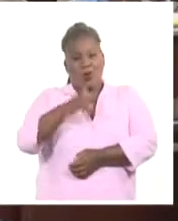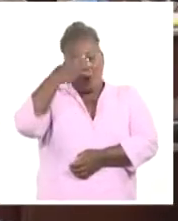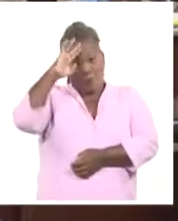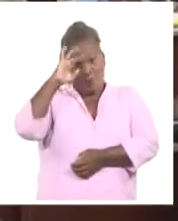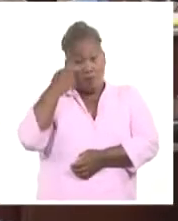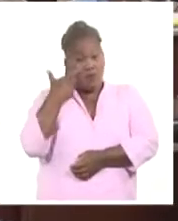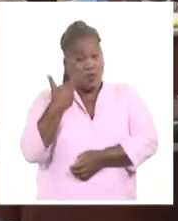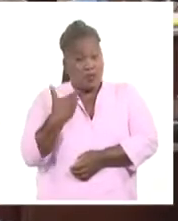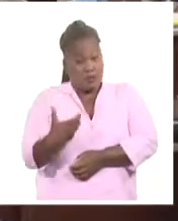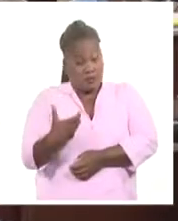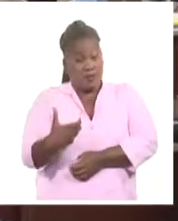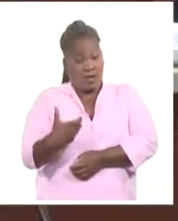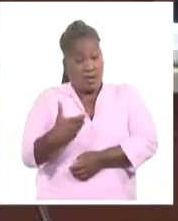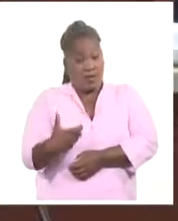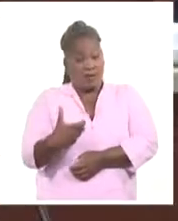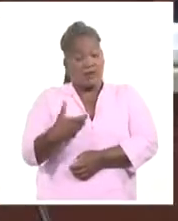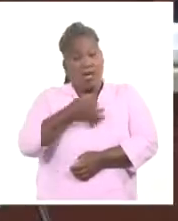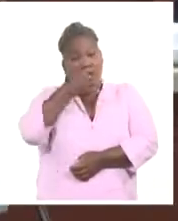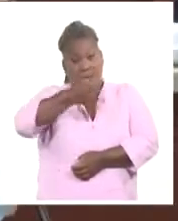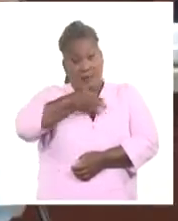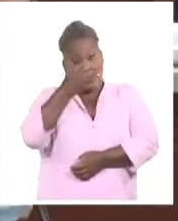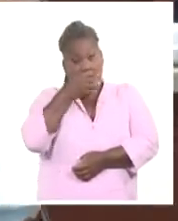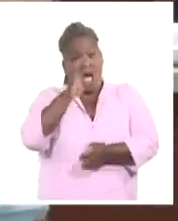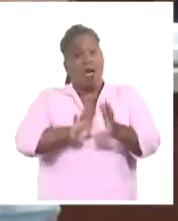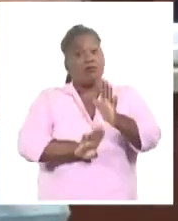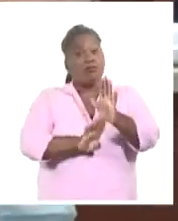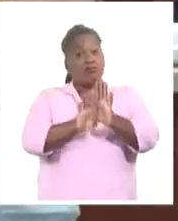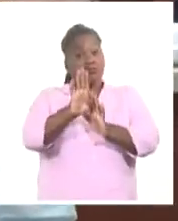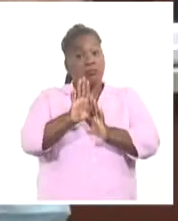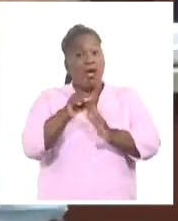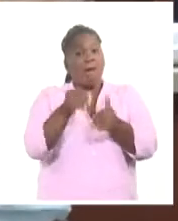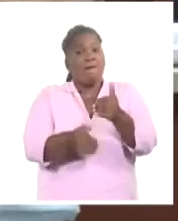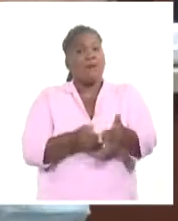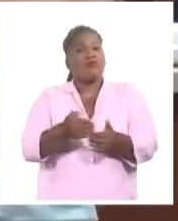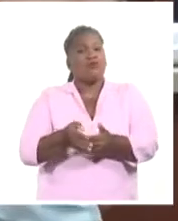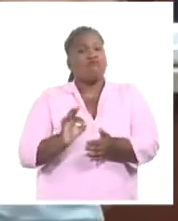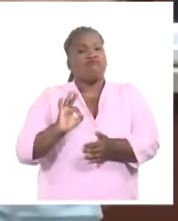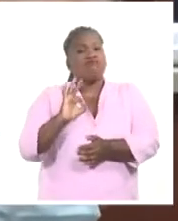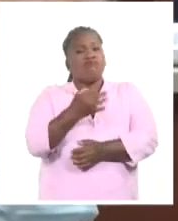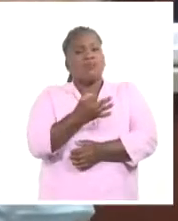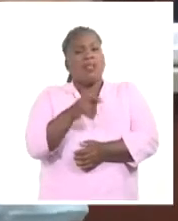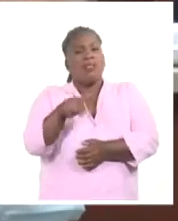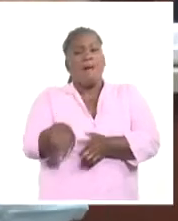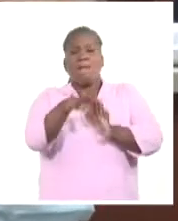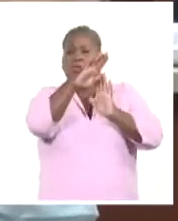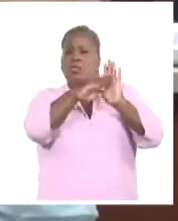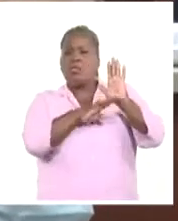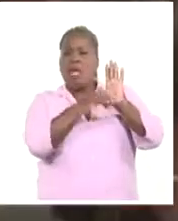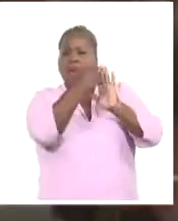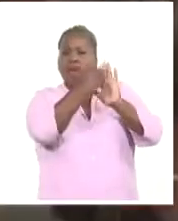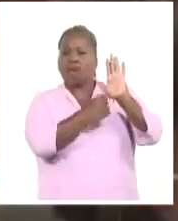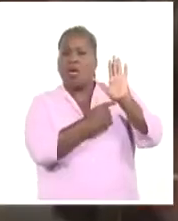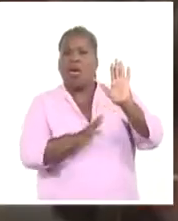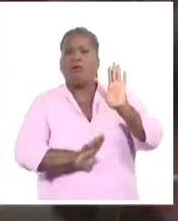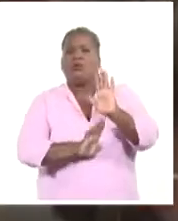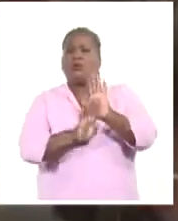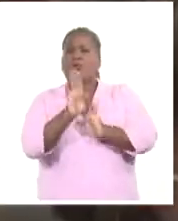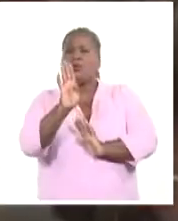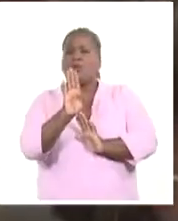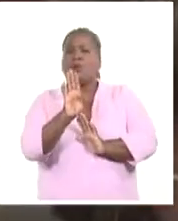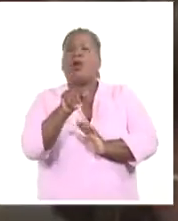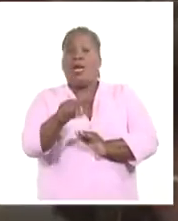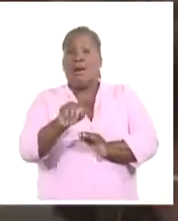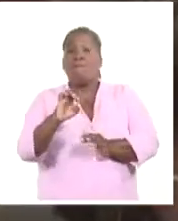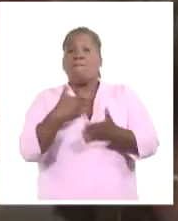importante reconocer que se han avanzado en todo el proceso de perfeccionamiento de un conjunto de medidas para impulsar el desarrollo de la empresa